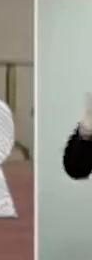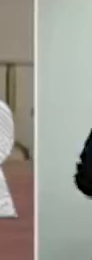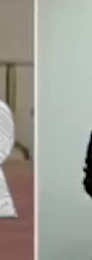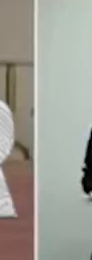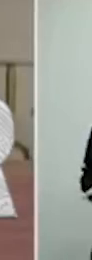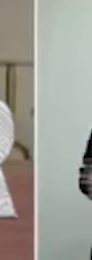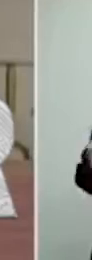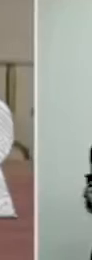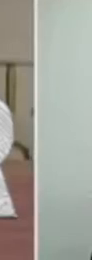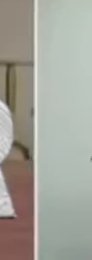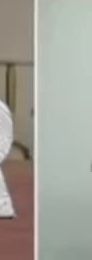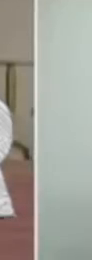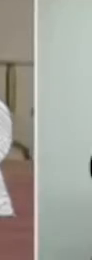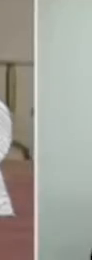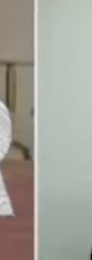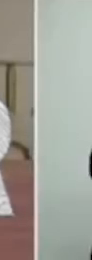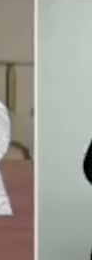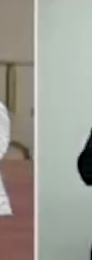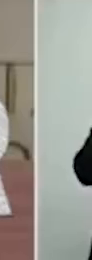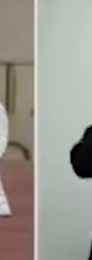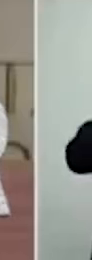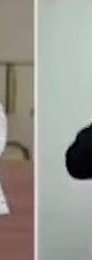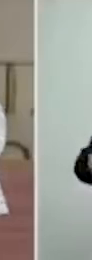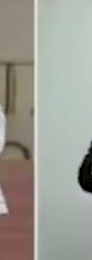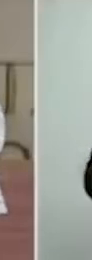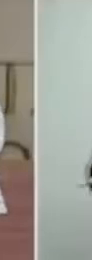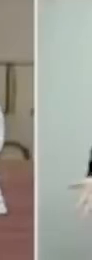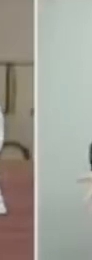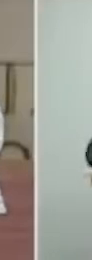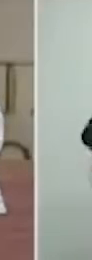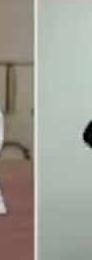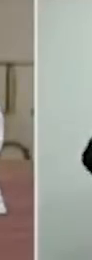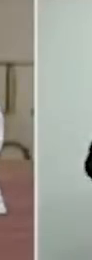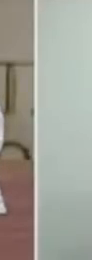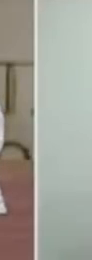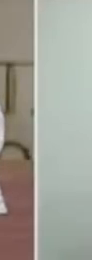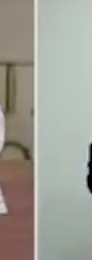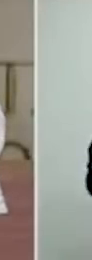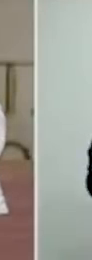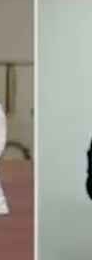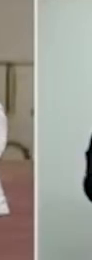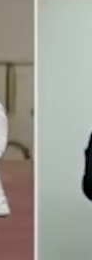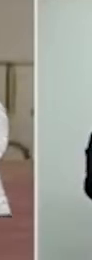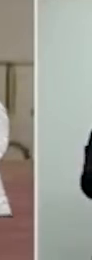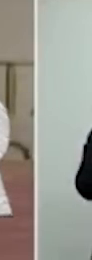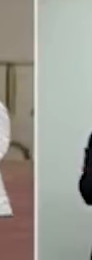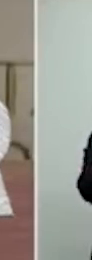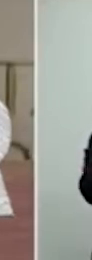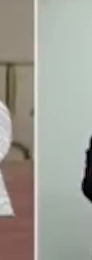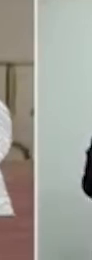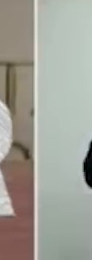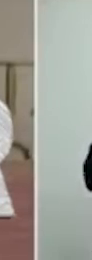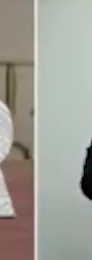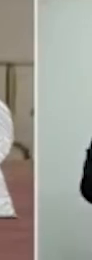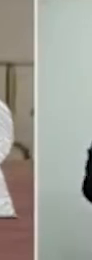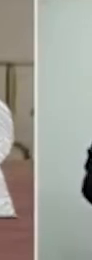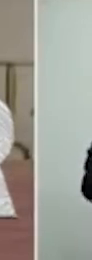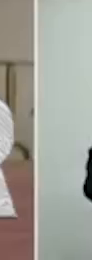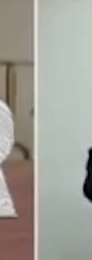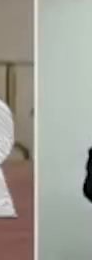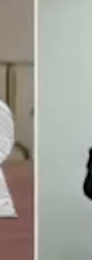al pueblo, los trapos sucios no se lavan en casa. De esta manera, puedo